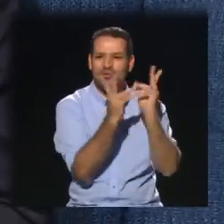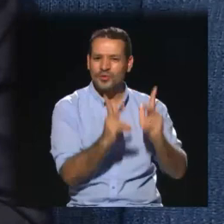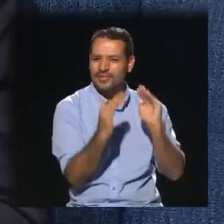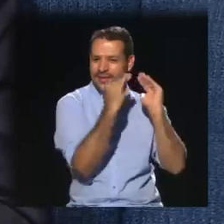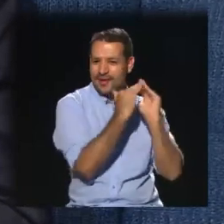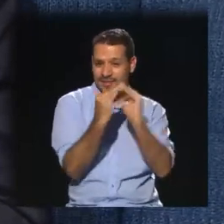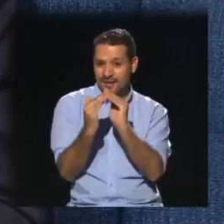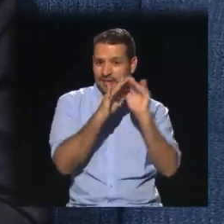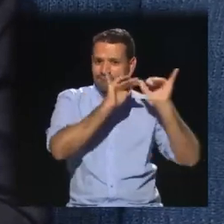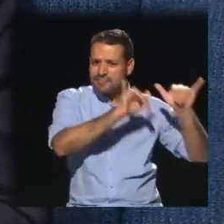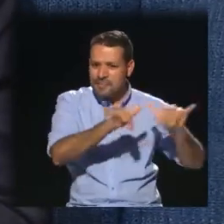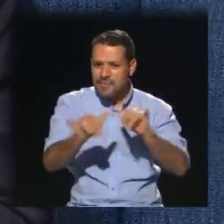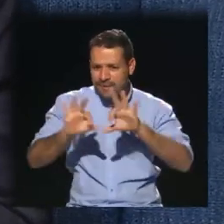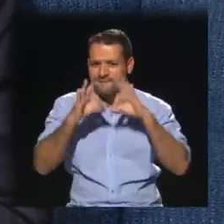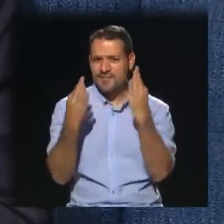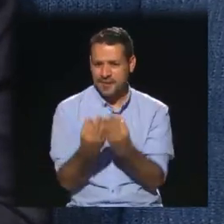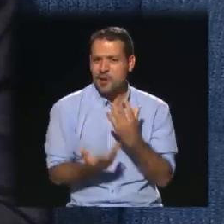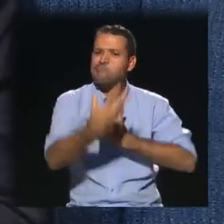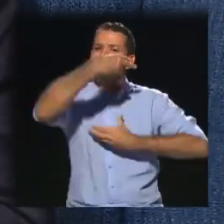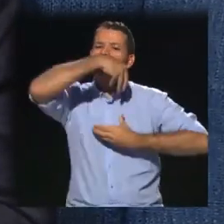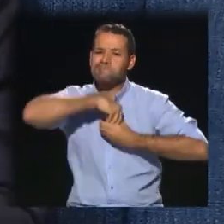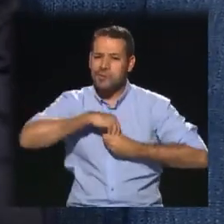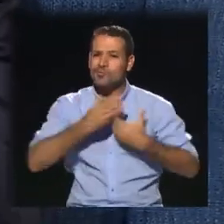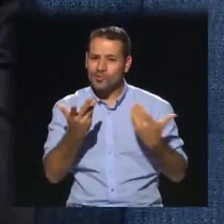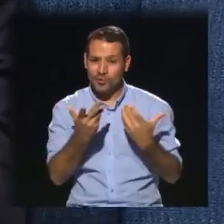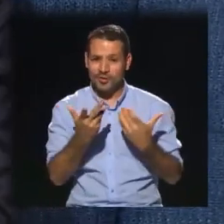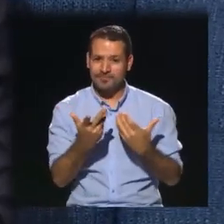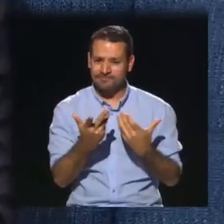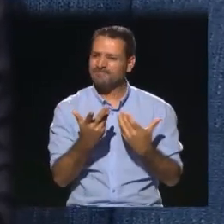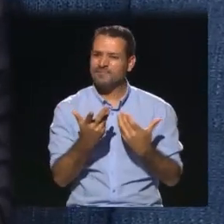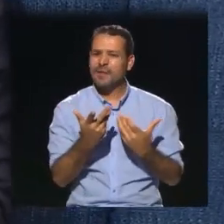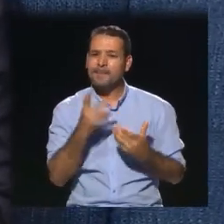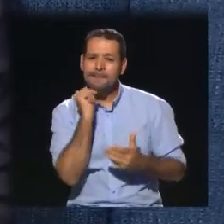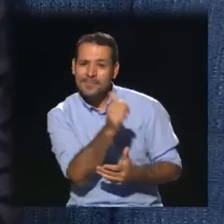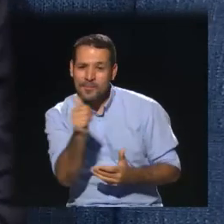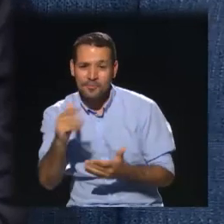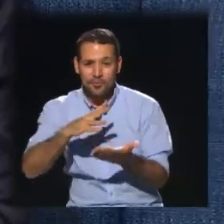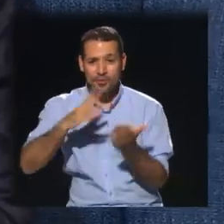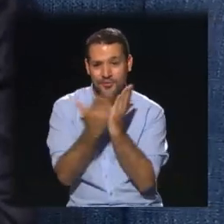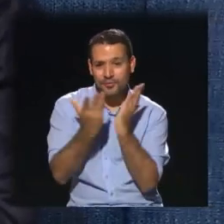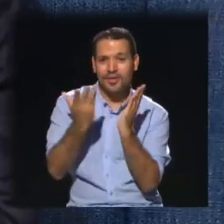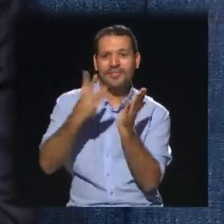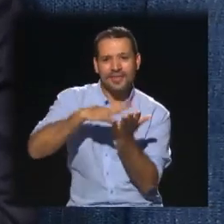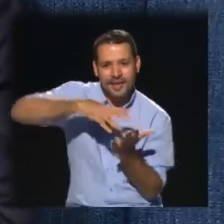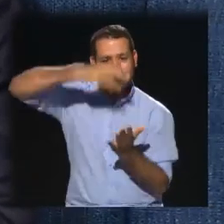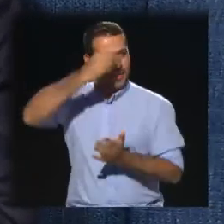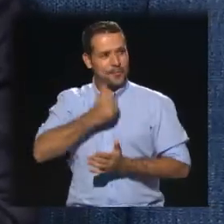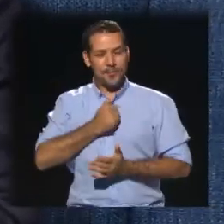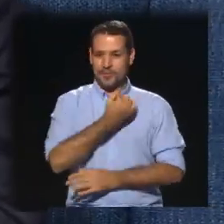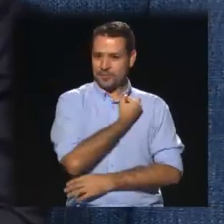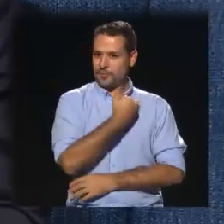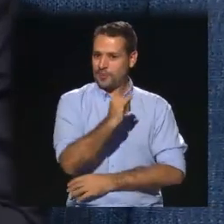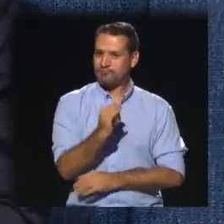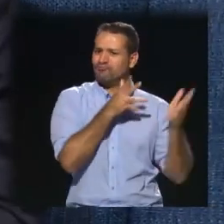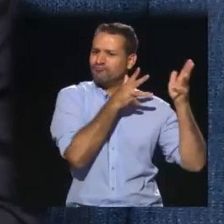generemos un enriquecimiento, ya no del estudiante, sino de su familia. Y para eso yo creo que hay que educar sobre todo en